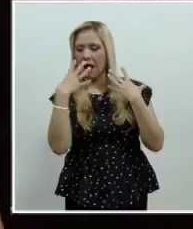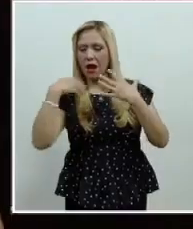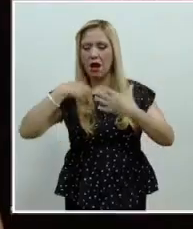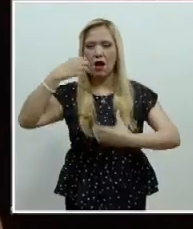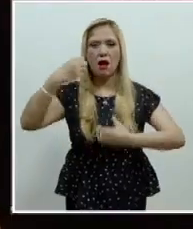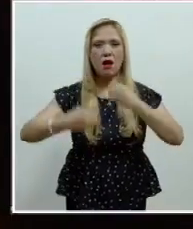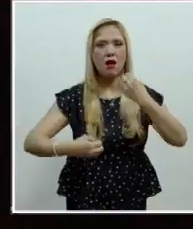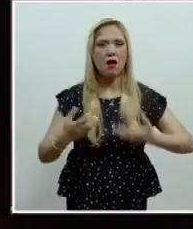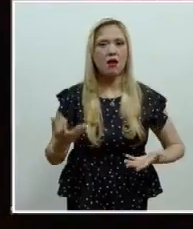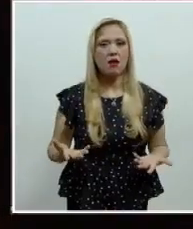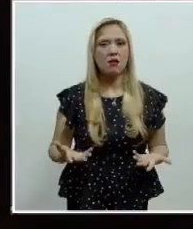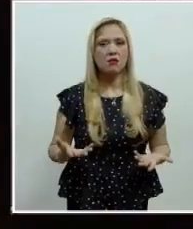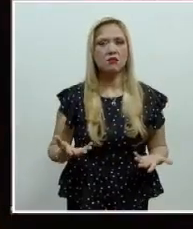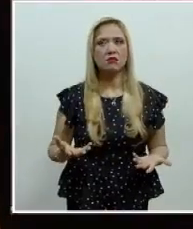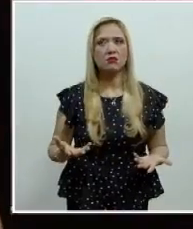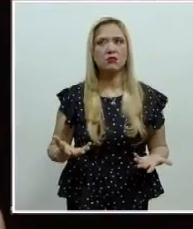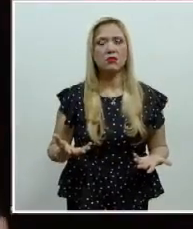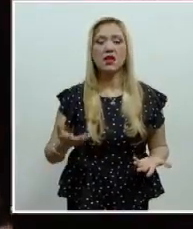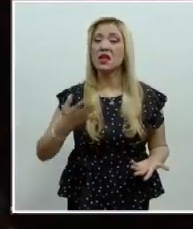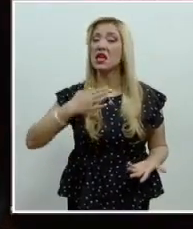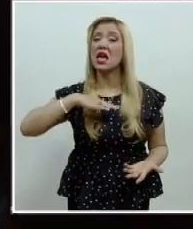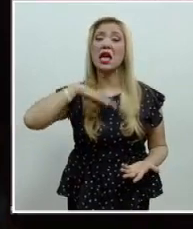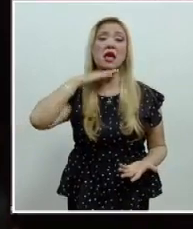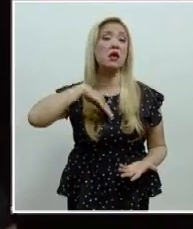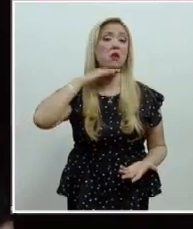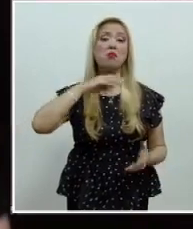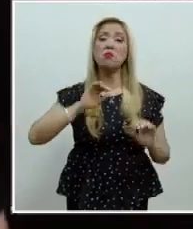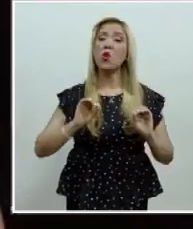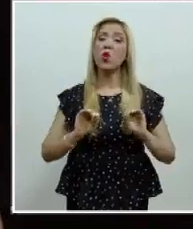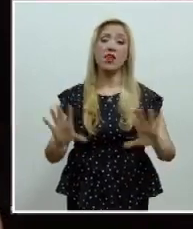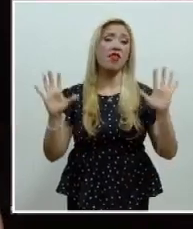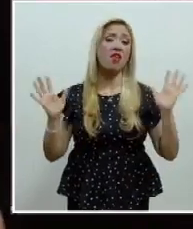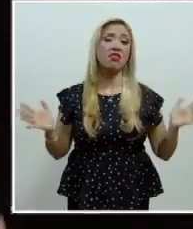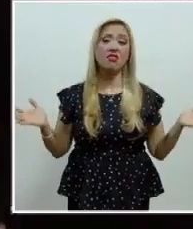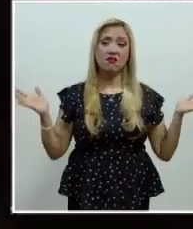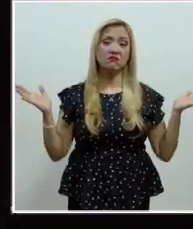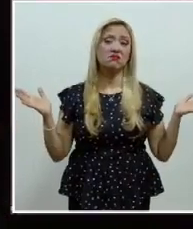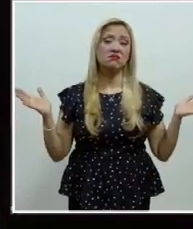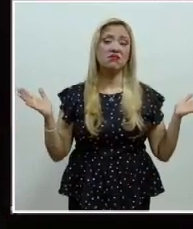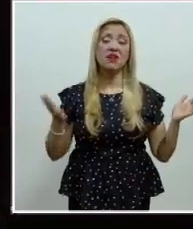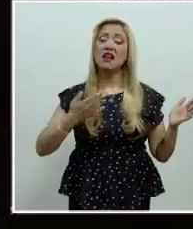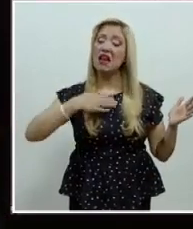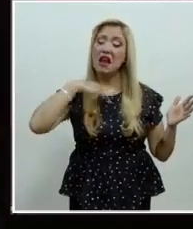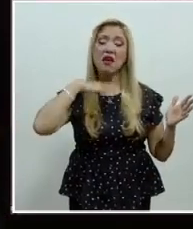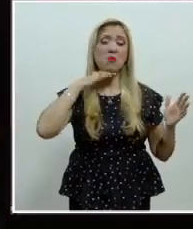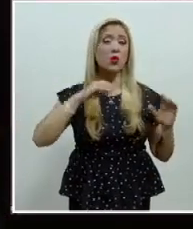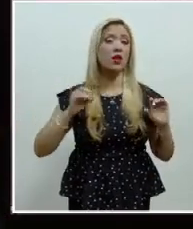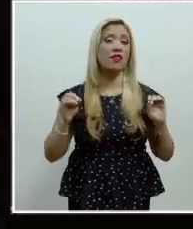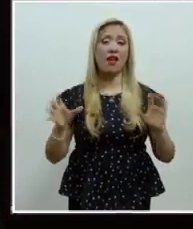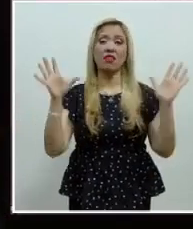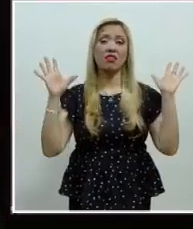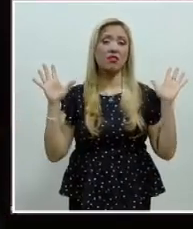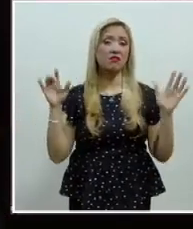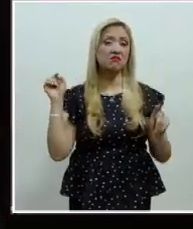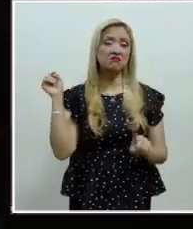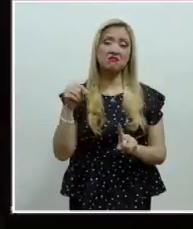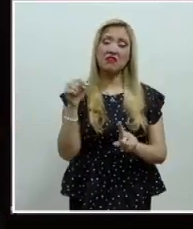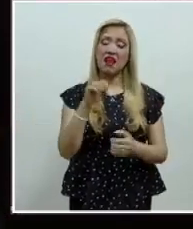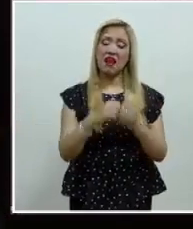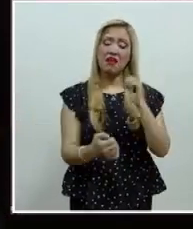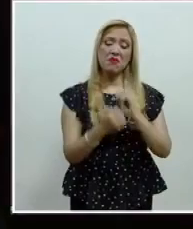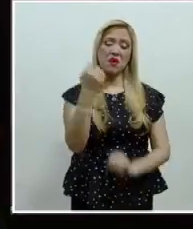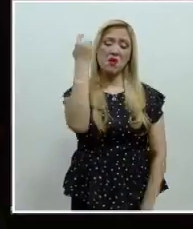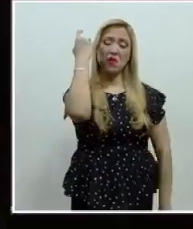La impunidad. Si me lo pides en una palabra, el principal enemigo es la impunidad. ¿Sí? Así